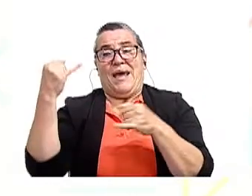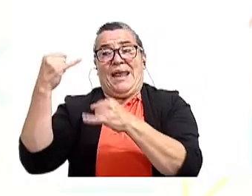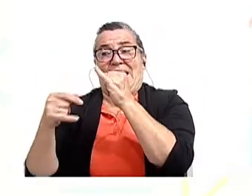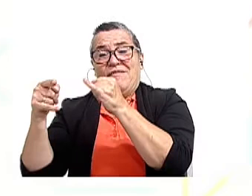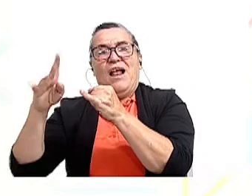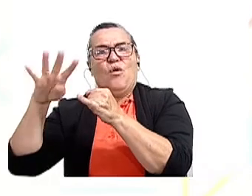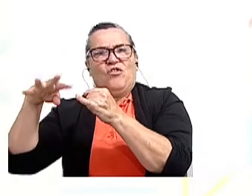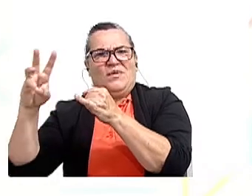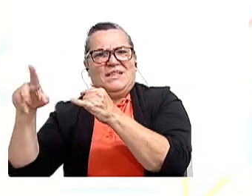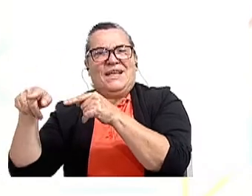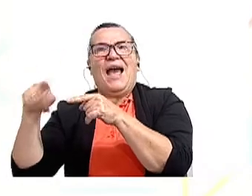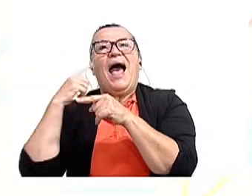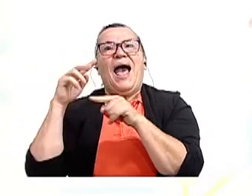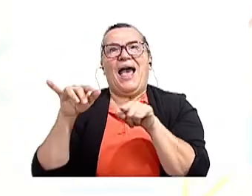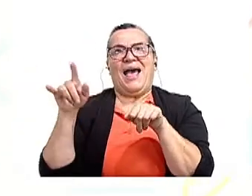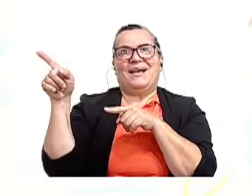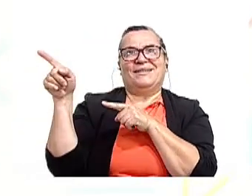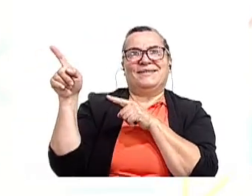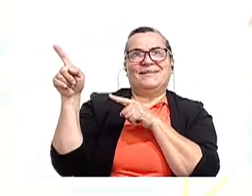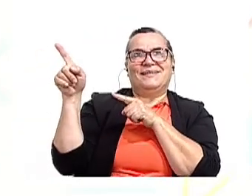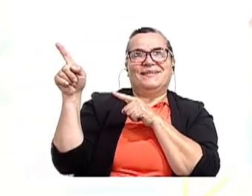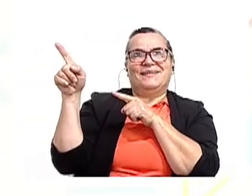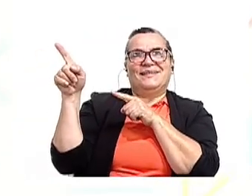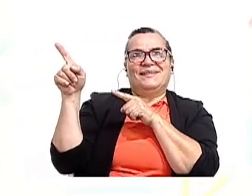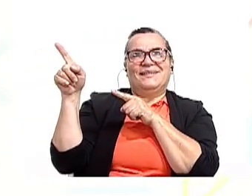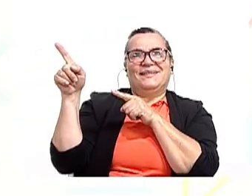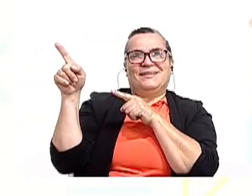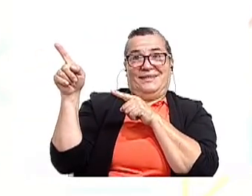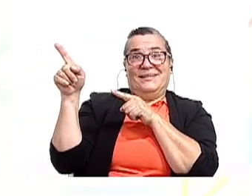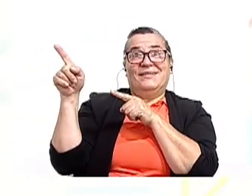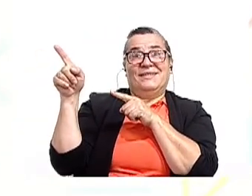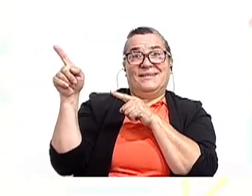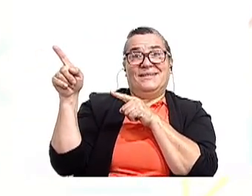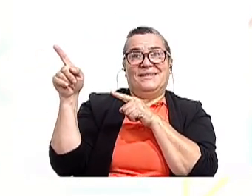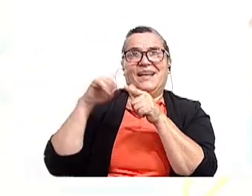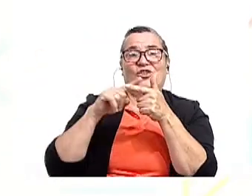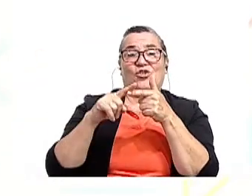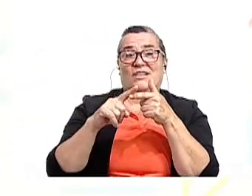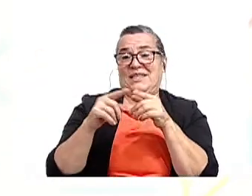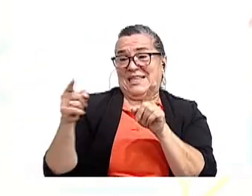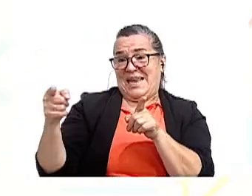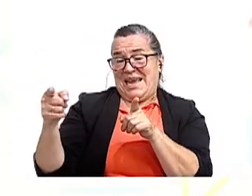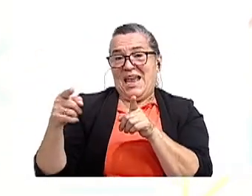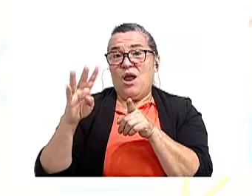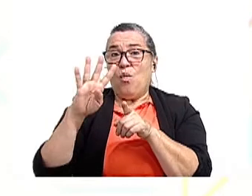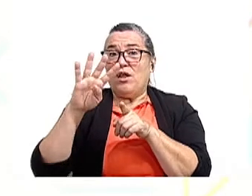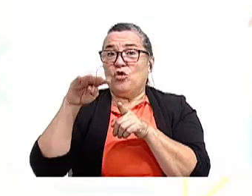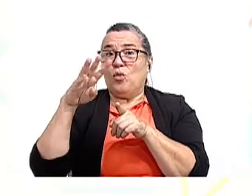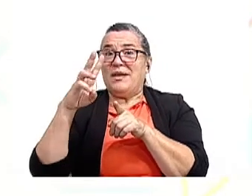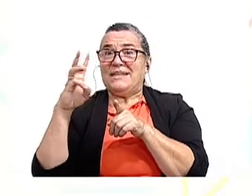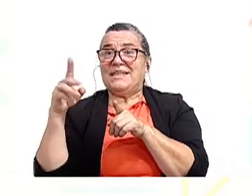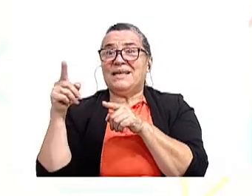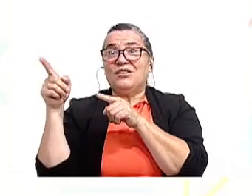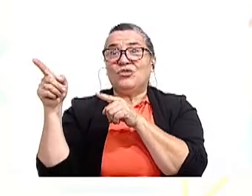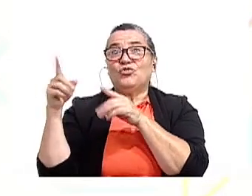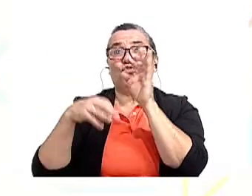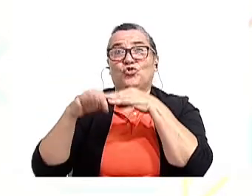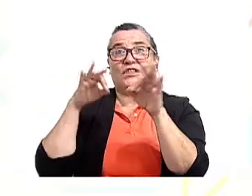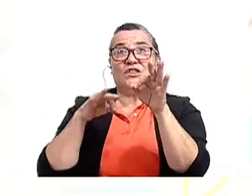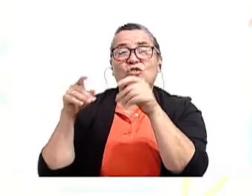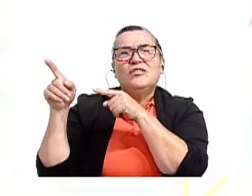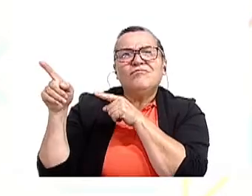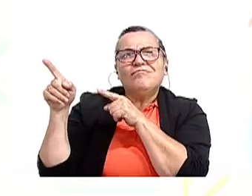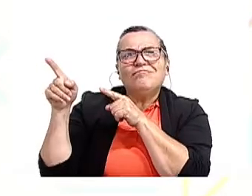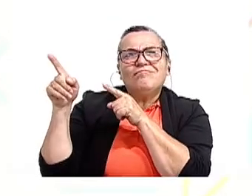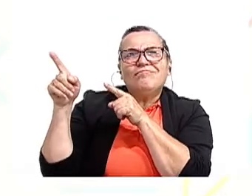a igualar 4.600 en nuestro criterio de la siguiente forma. 4.600 es